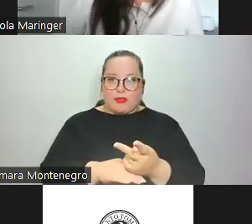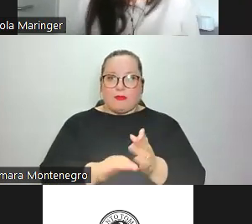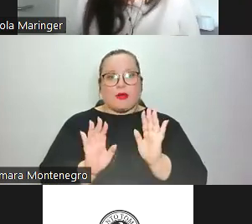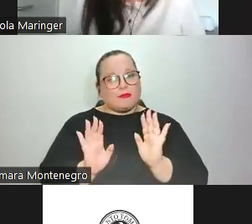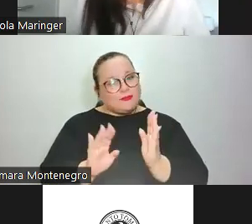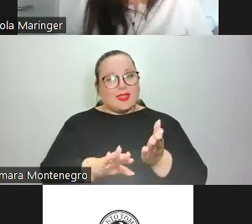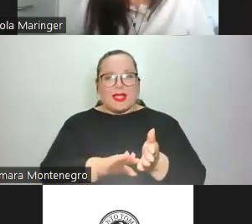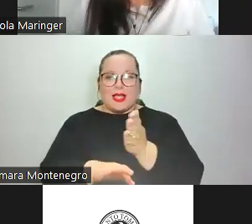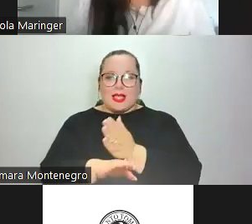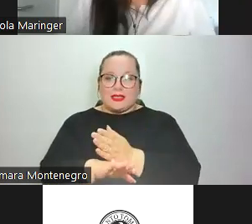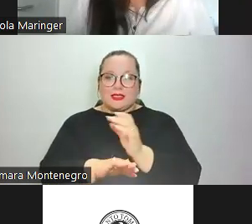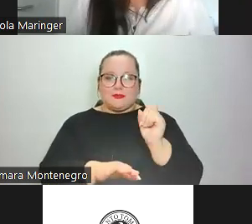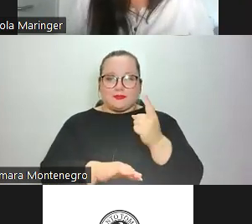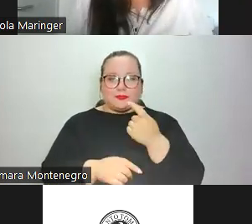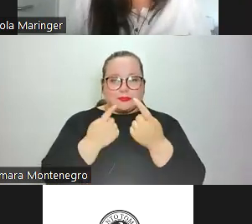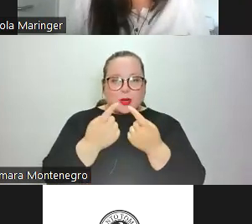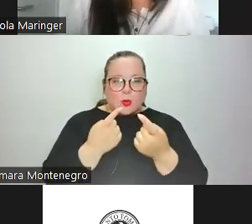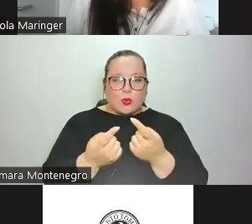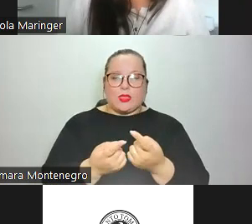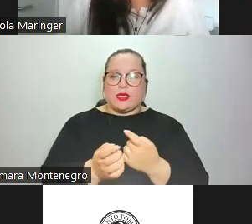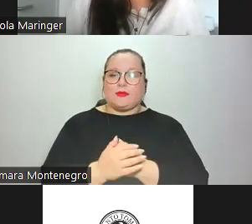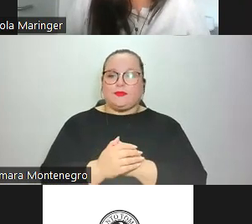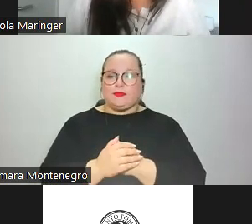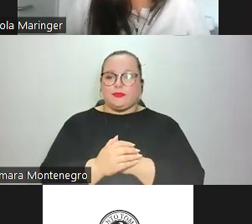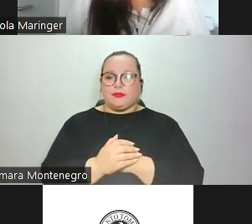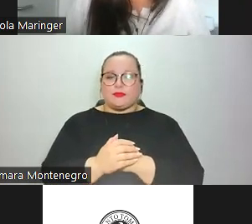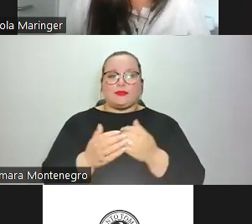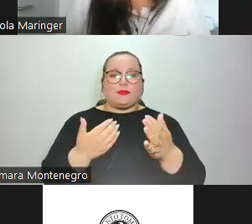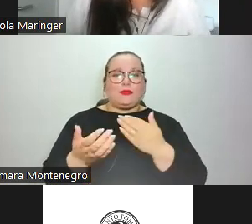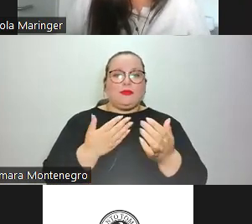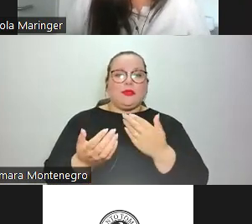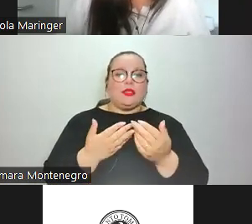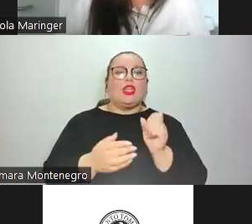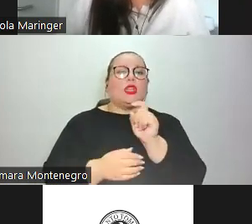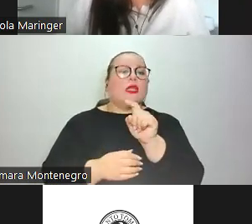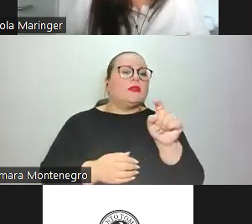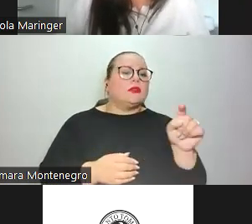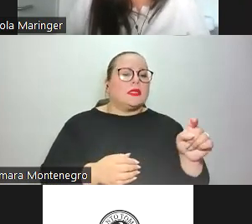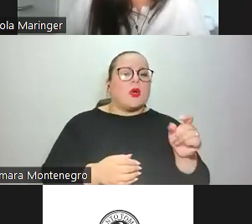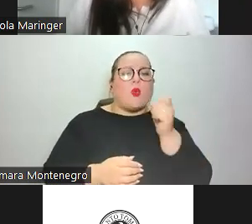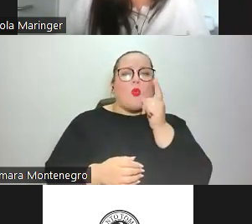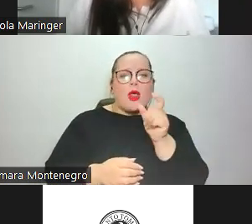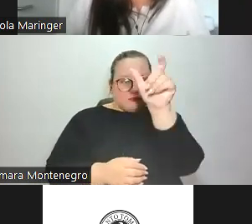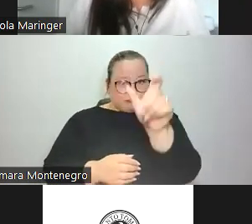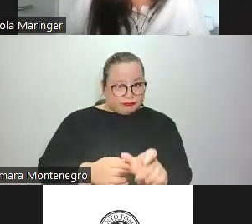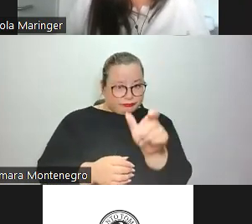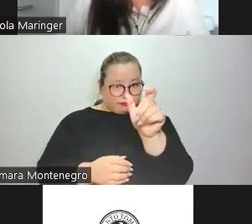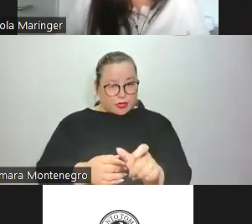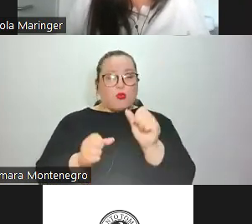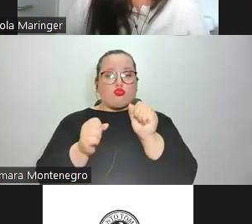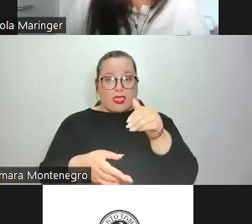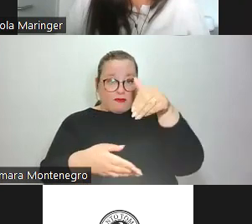¿cierto, Paola? Vamos a hacer una pregunta. Queremos saber de qué institución son y les va a aparecer ahora aquí mismo